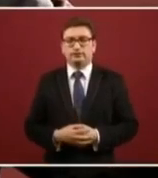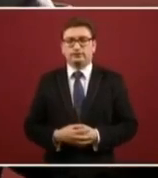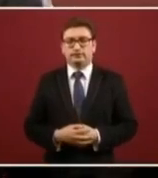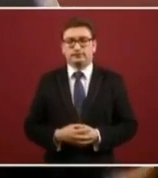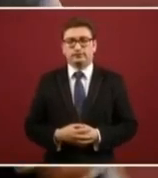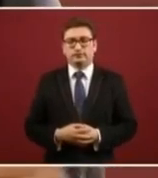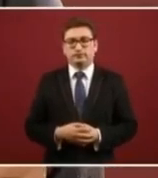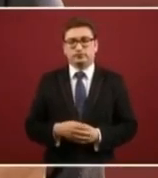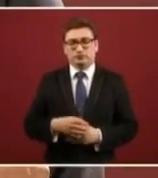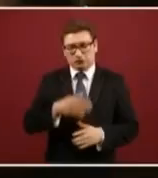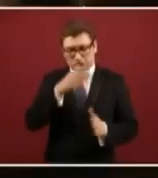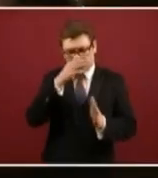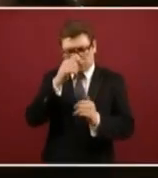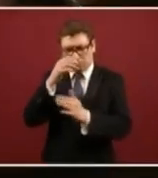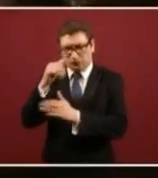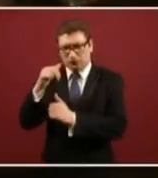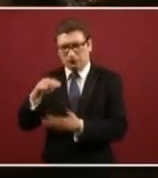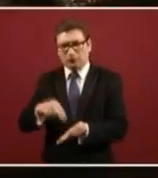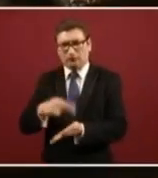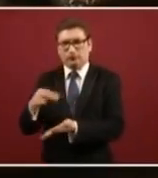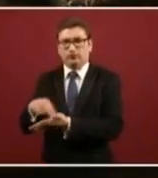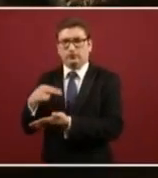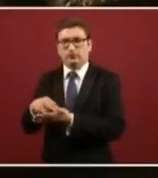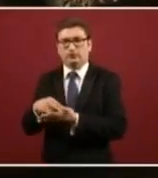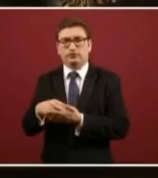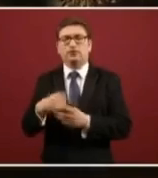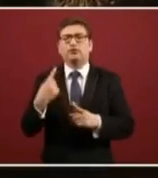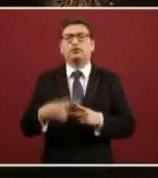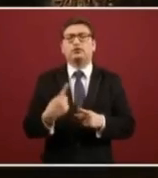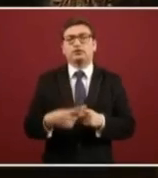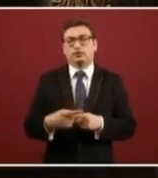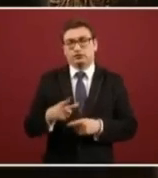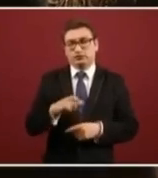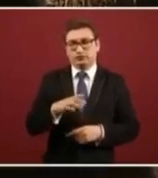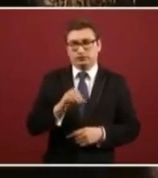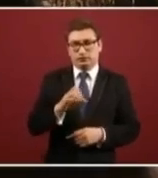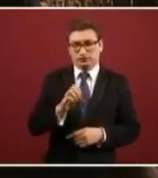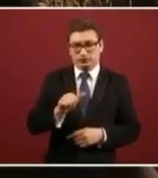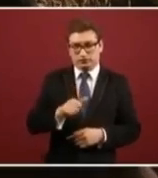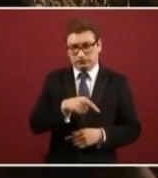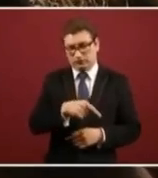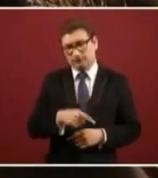se firma un convenio con Liconsa